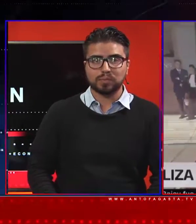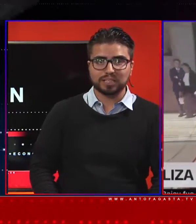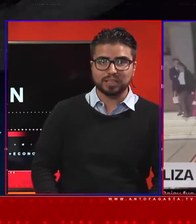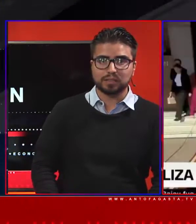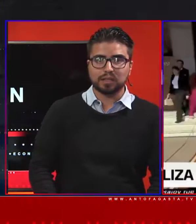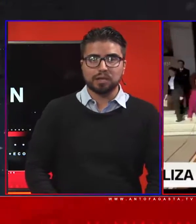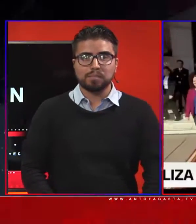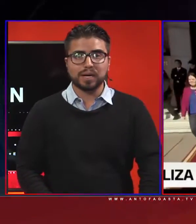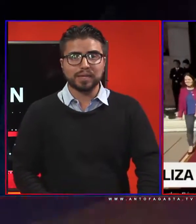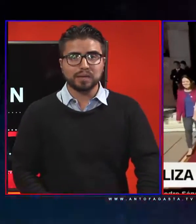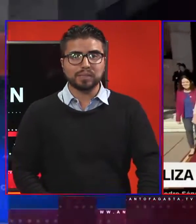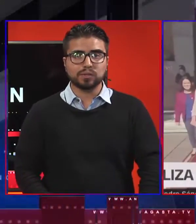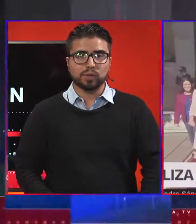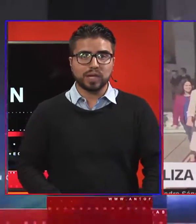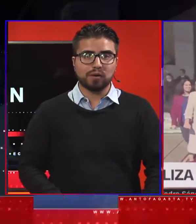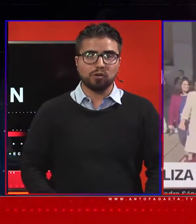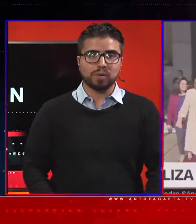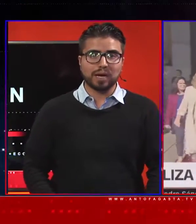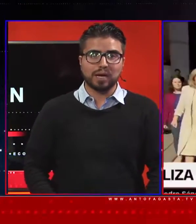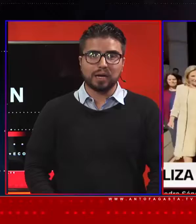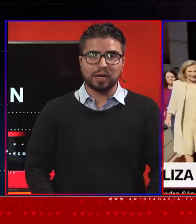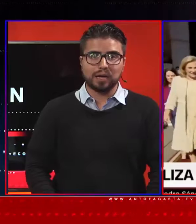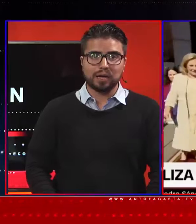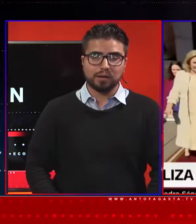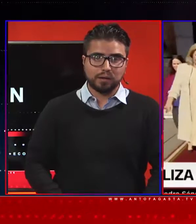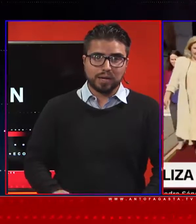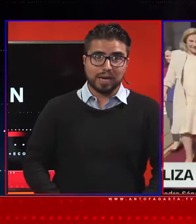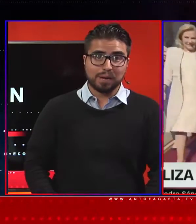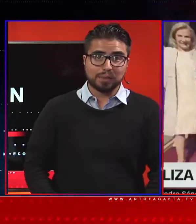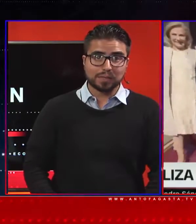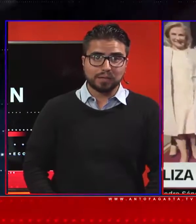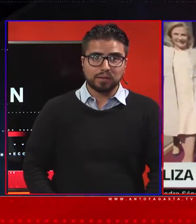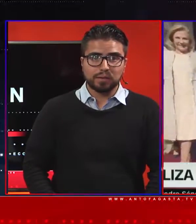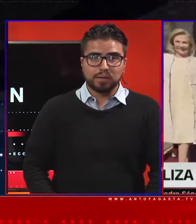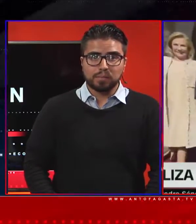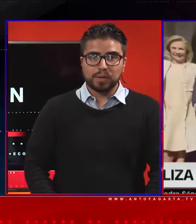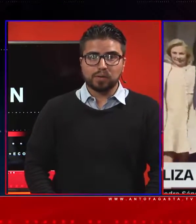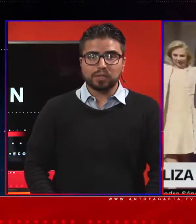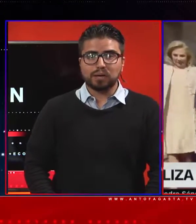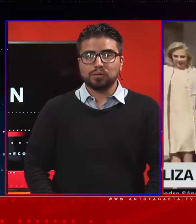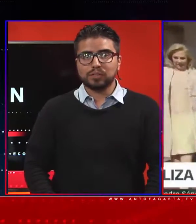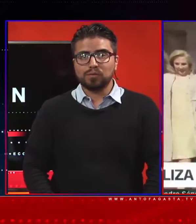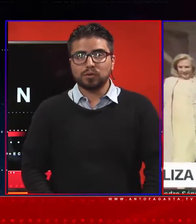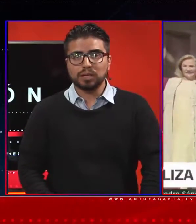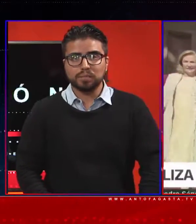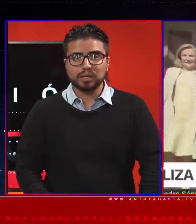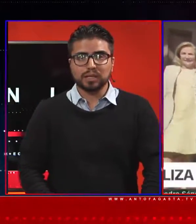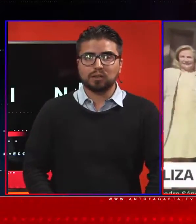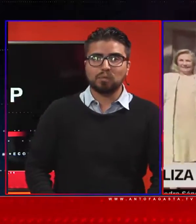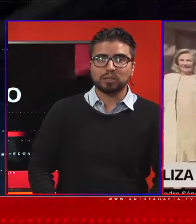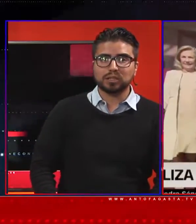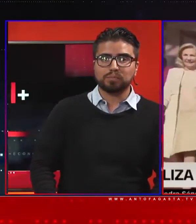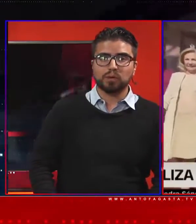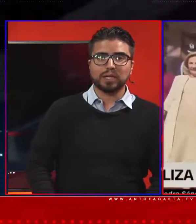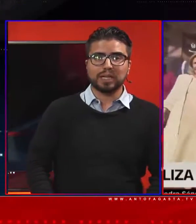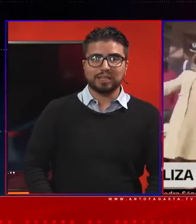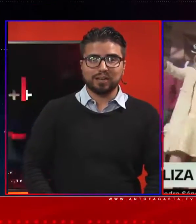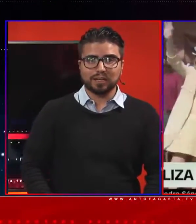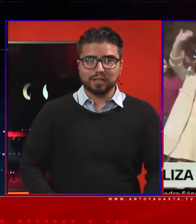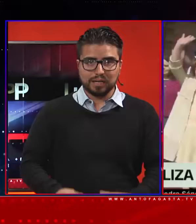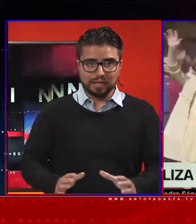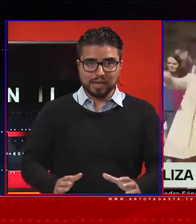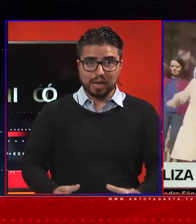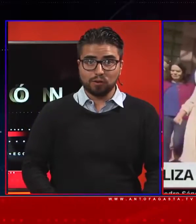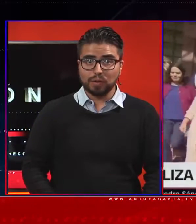por michelle bachelet para dar más seguridad económica a la empresa pero nos habló también de cómo se puede